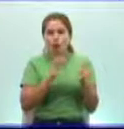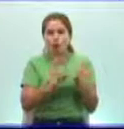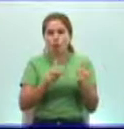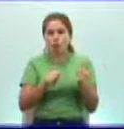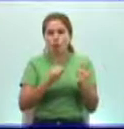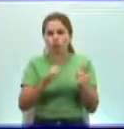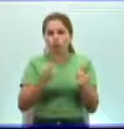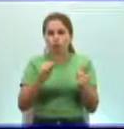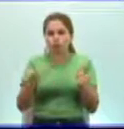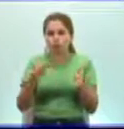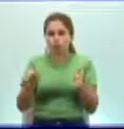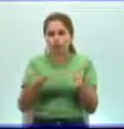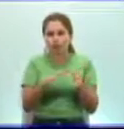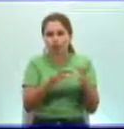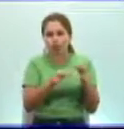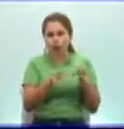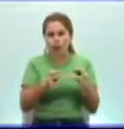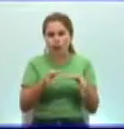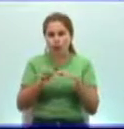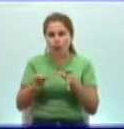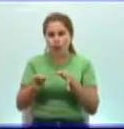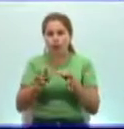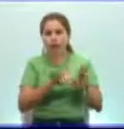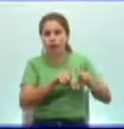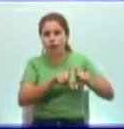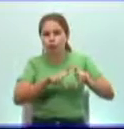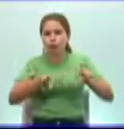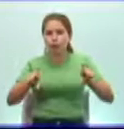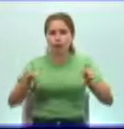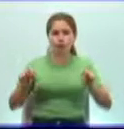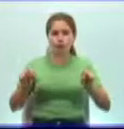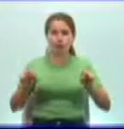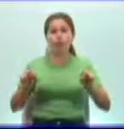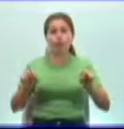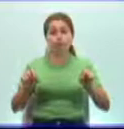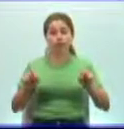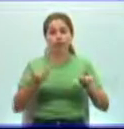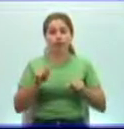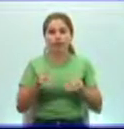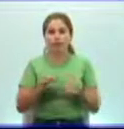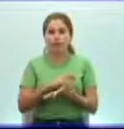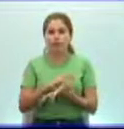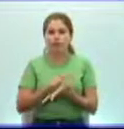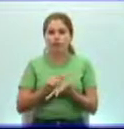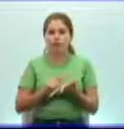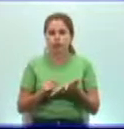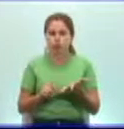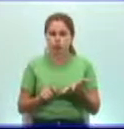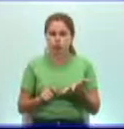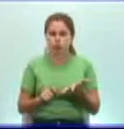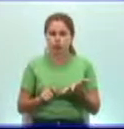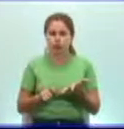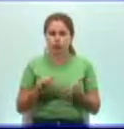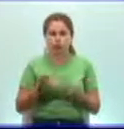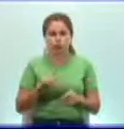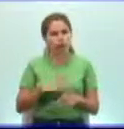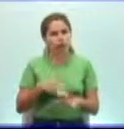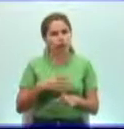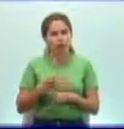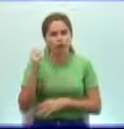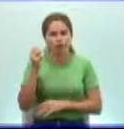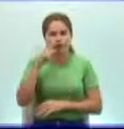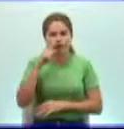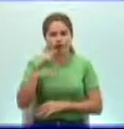las cargas eléctricas a través de un circuito cerrado. Mientras van tomando entonces nota, aunque generalmente lo dejamos al final para que usted